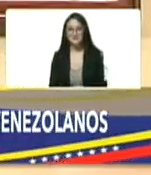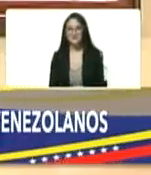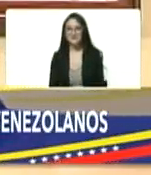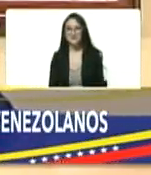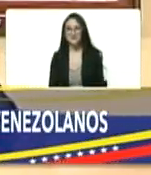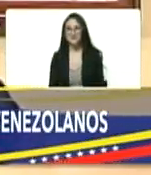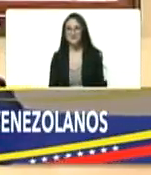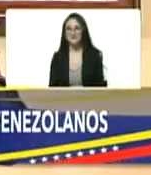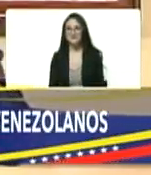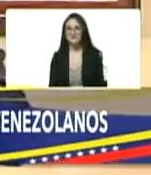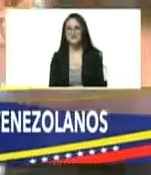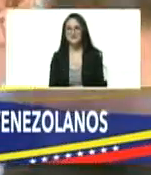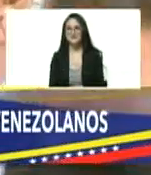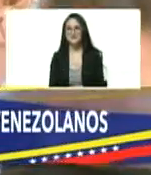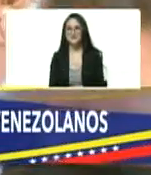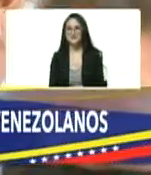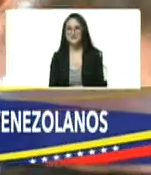Iván Pérez Rossi.